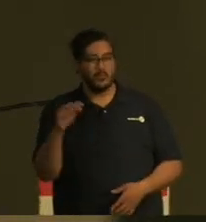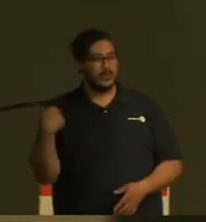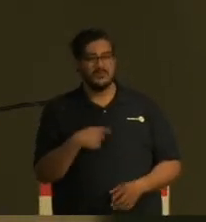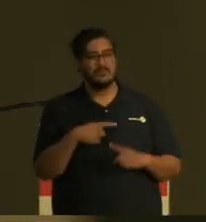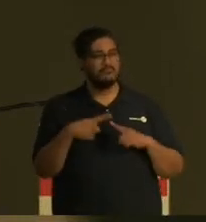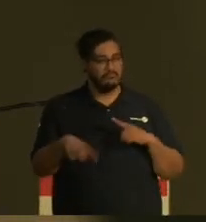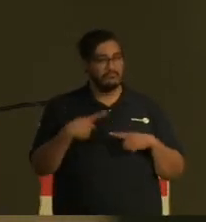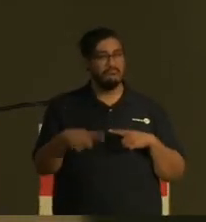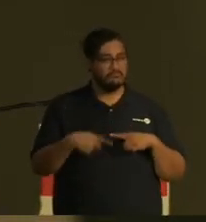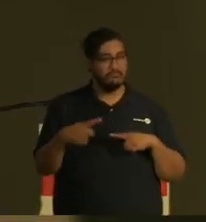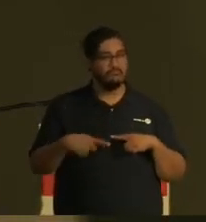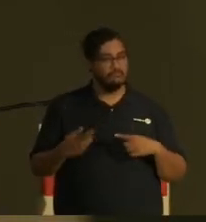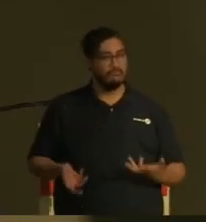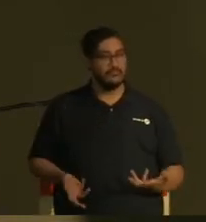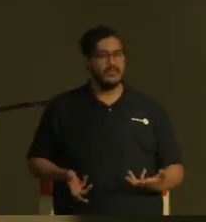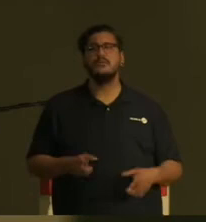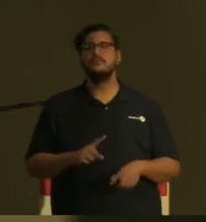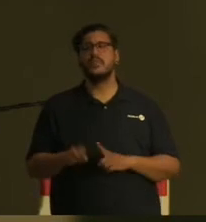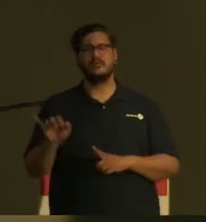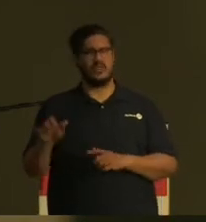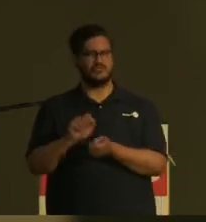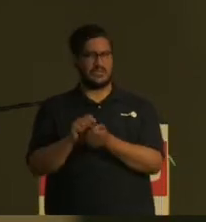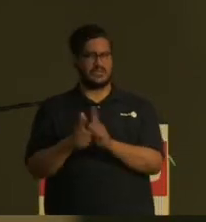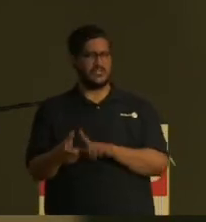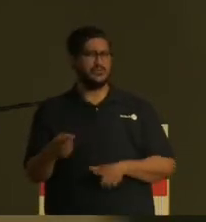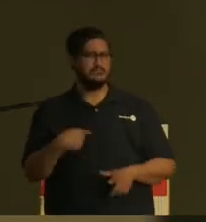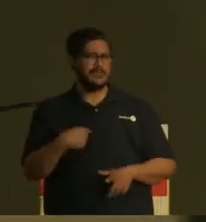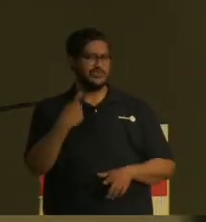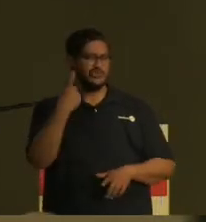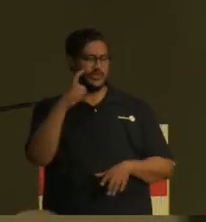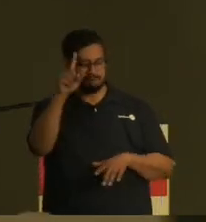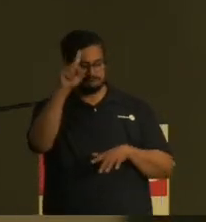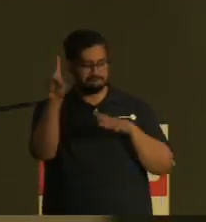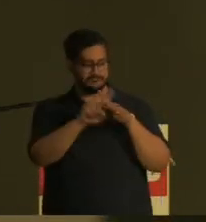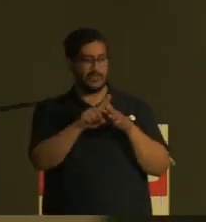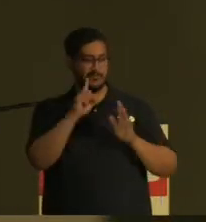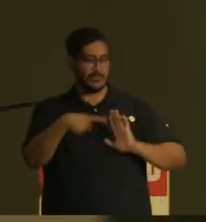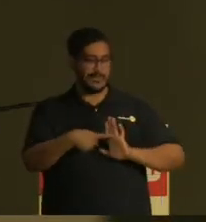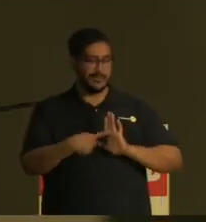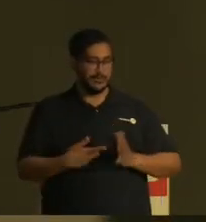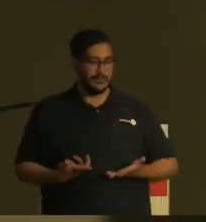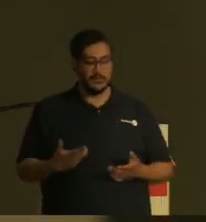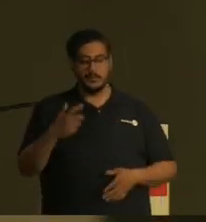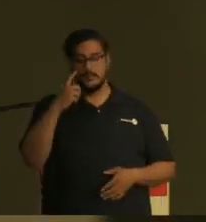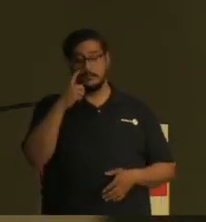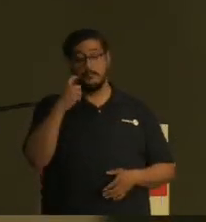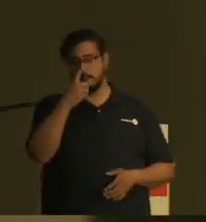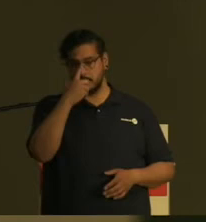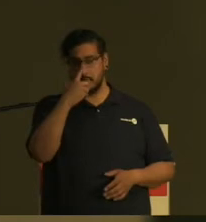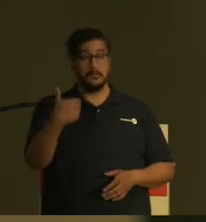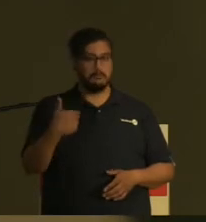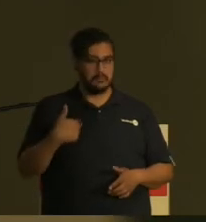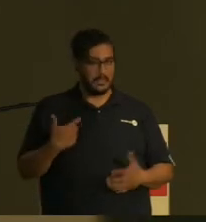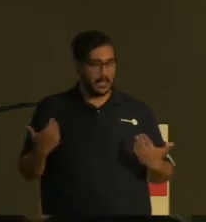Y con relación a la traducción que le volviste a decir, me acabo de acordar, por ejemplo, que yo tuve un